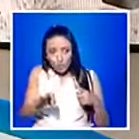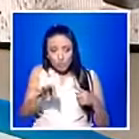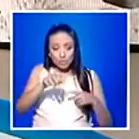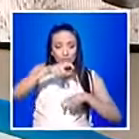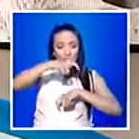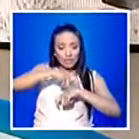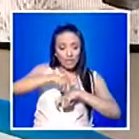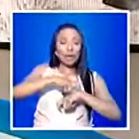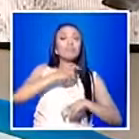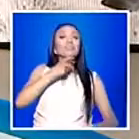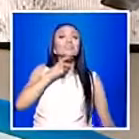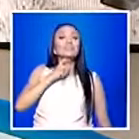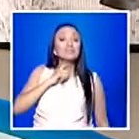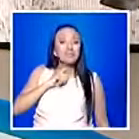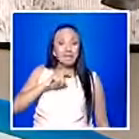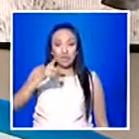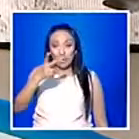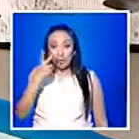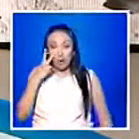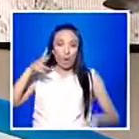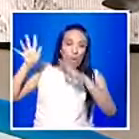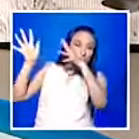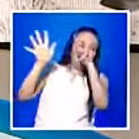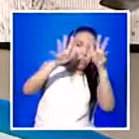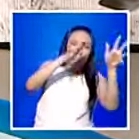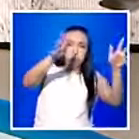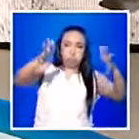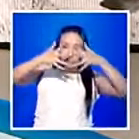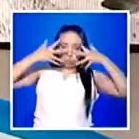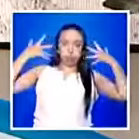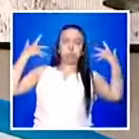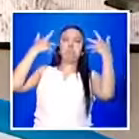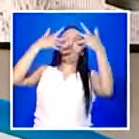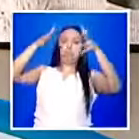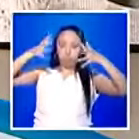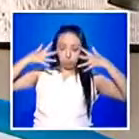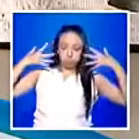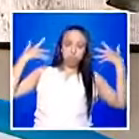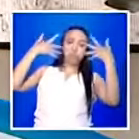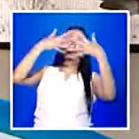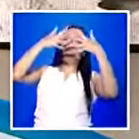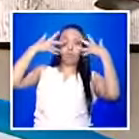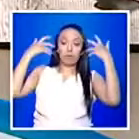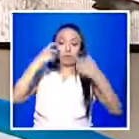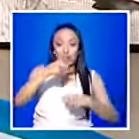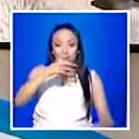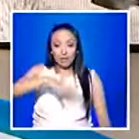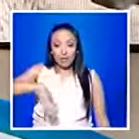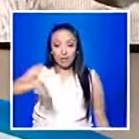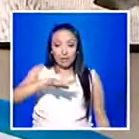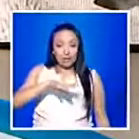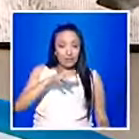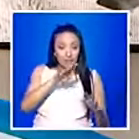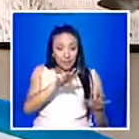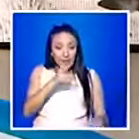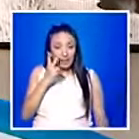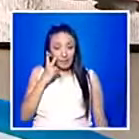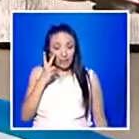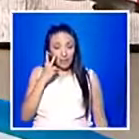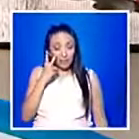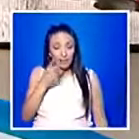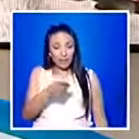seca, con bastante viento. Obviamente el polvo se levanta, se contaminan las vías respiratorias. Andreita, el líquido vital